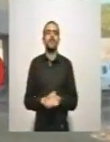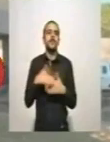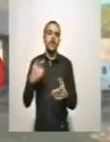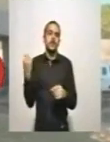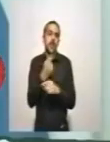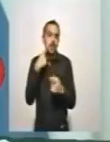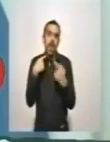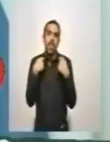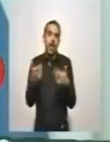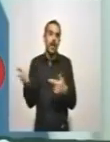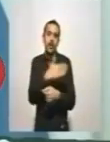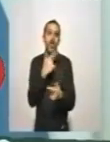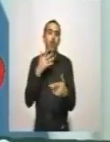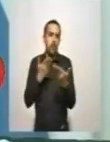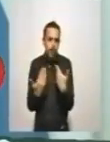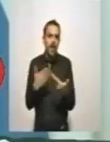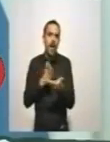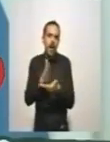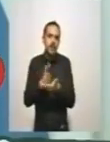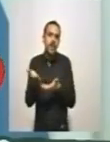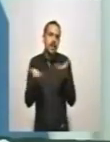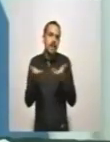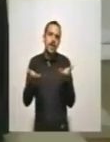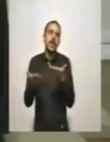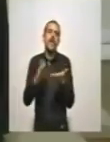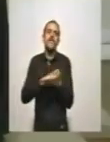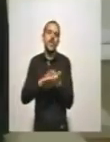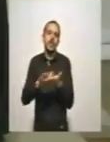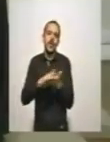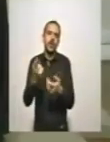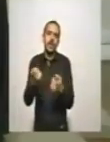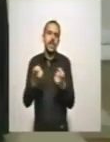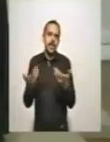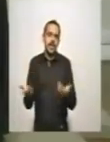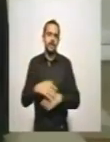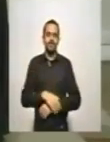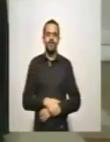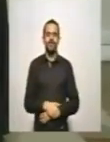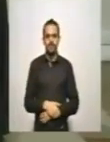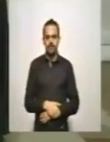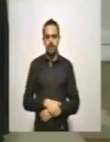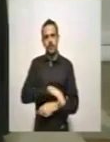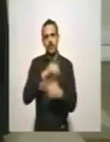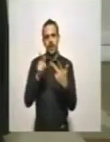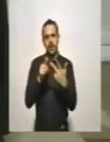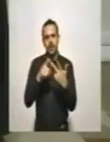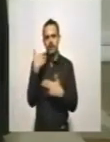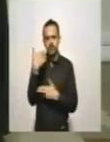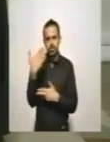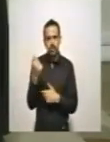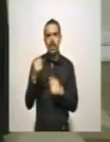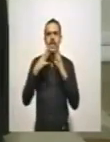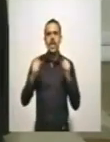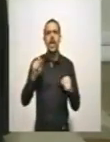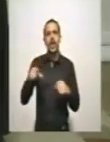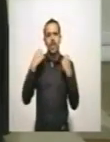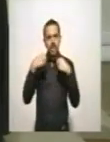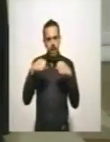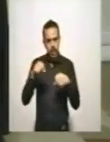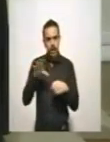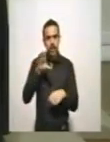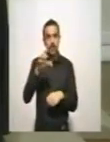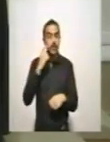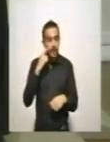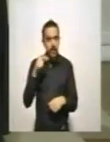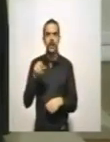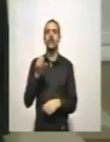servicios básicos esenciales. Hace uso de la palabra el secretario de Deportes de la provincia, José